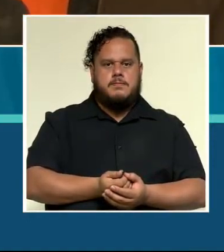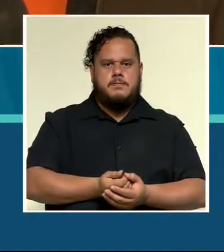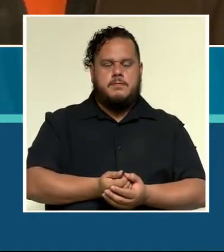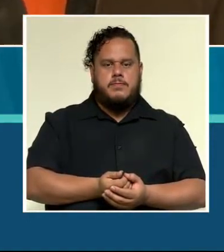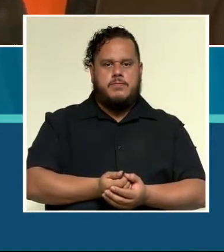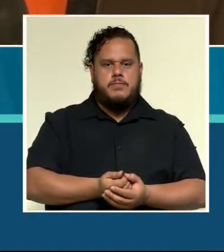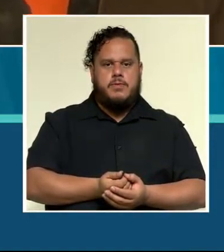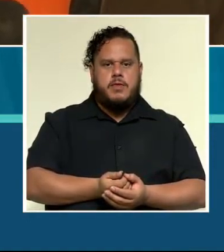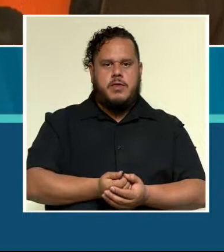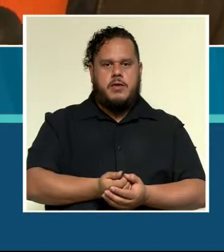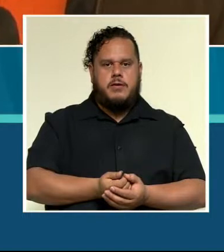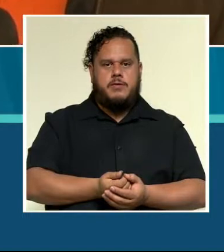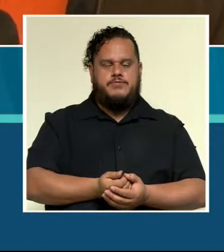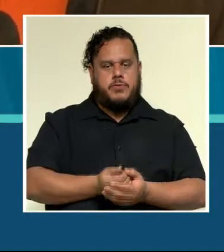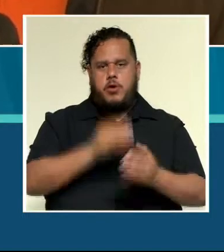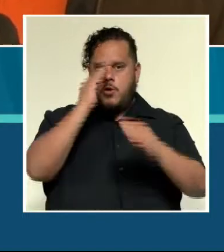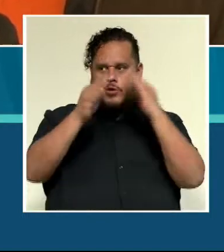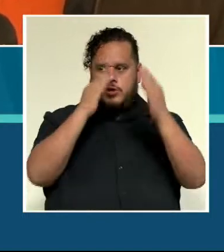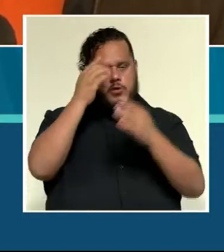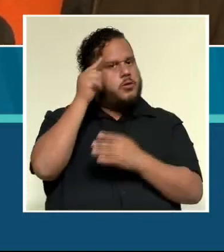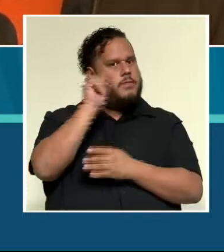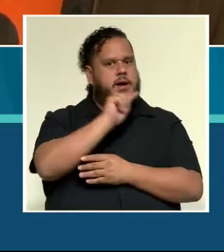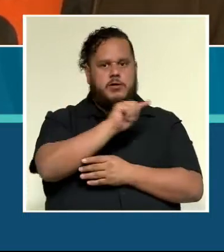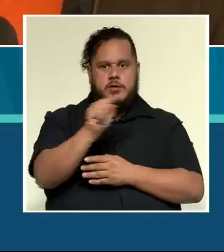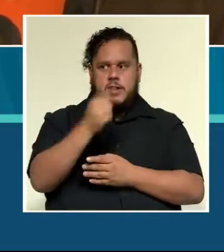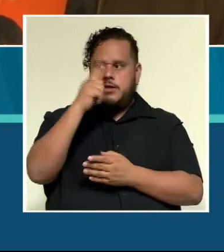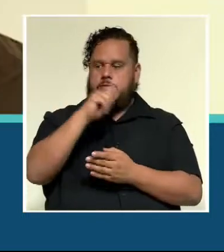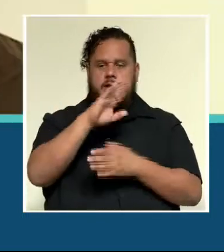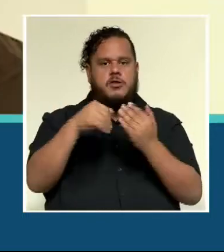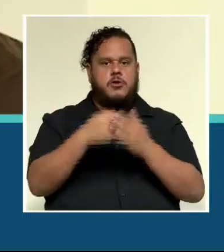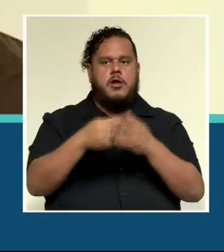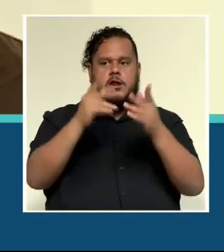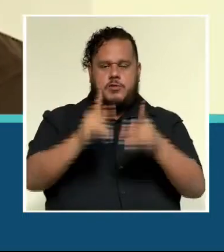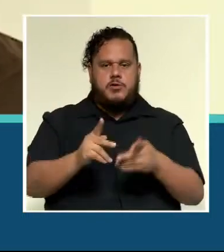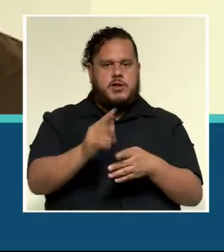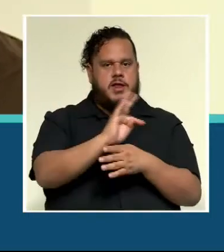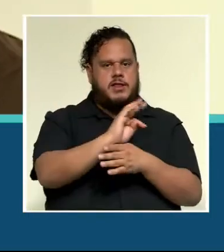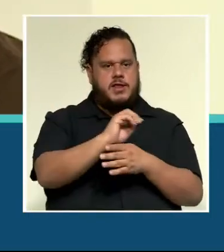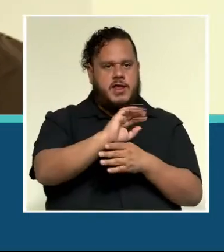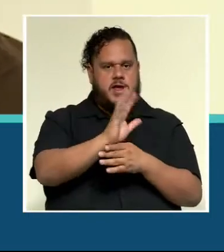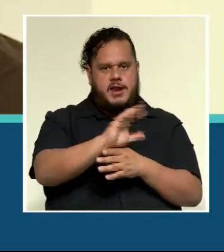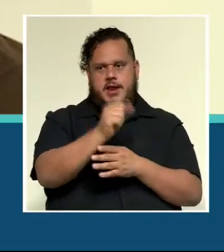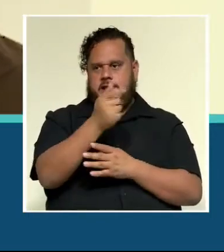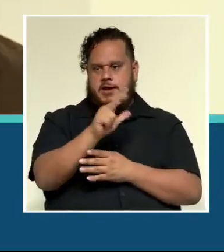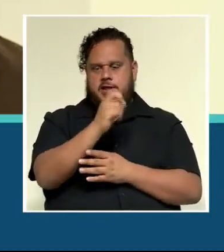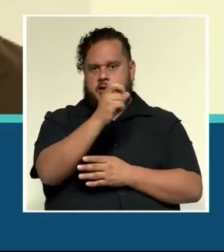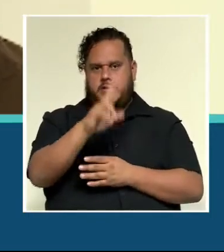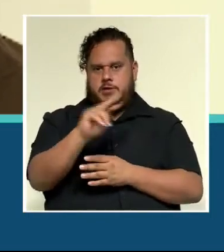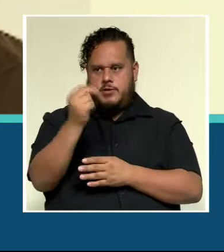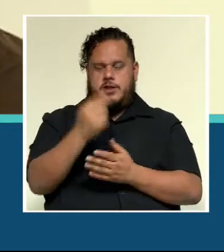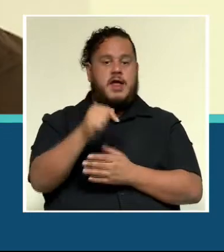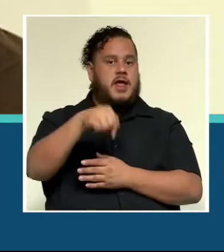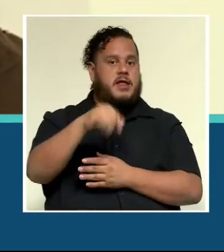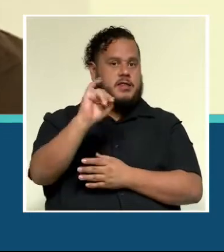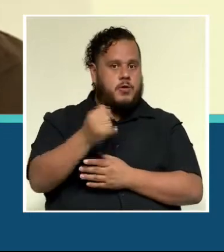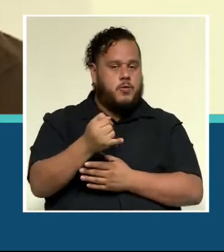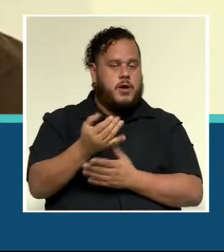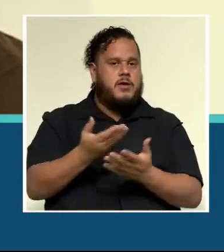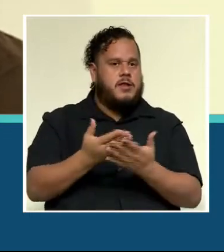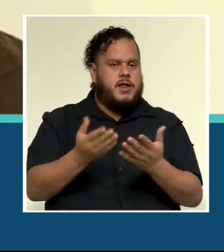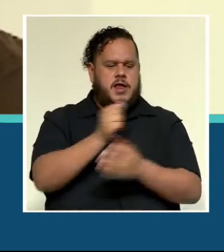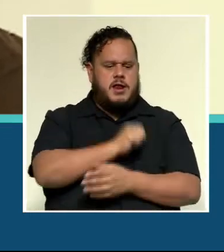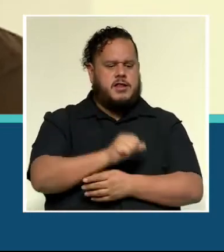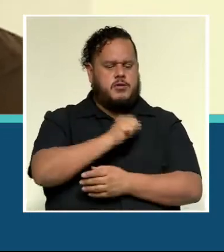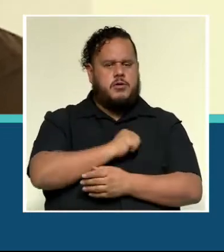Muy buenas noches, un saludo para usted y para los amigos televidentes de 13 Costa Rica Noticias. Es que este jueves las autoridades